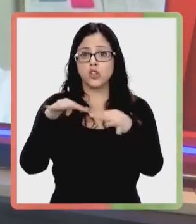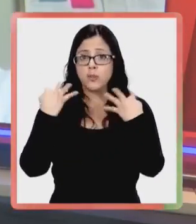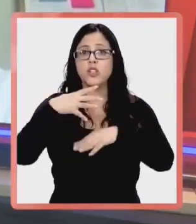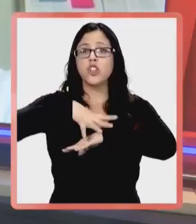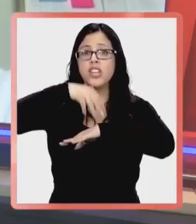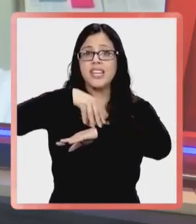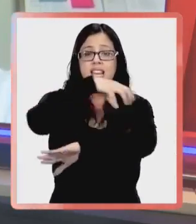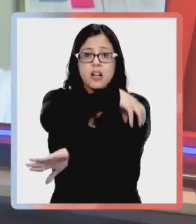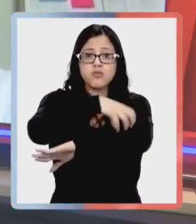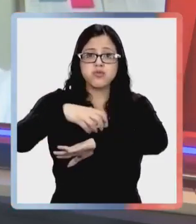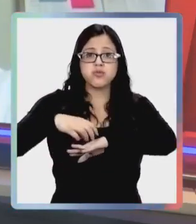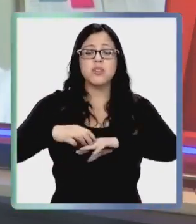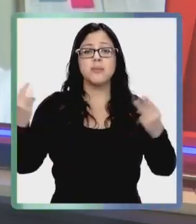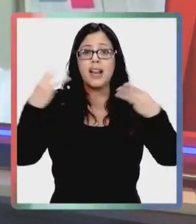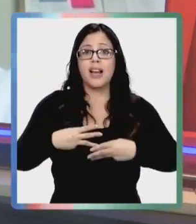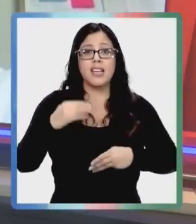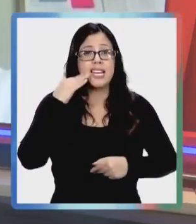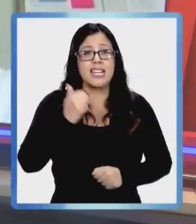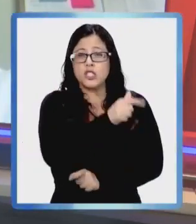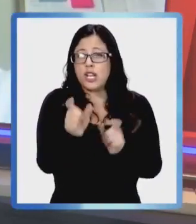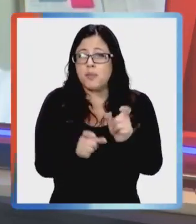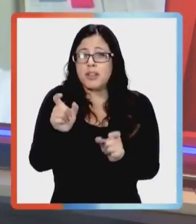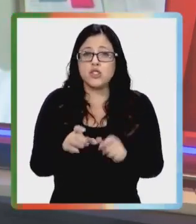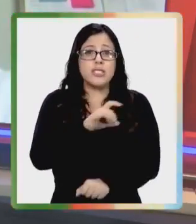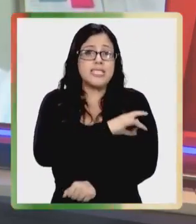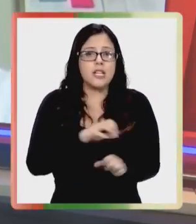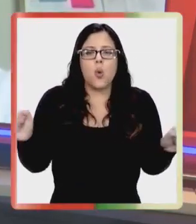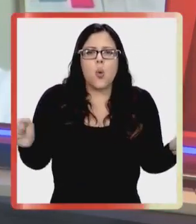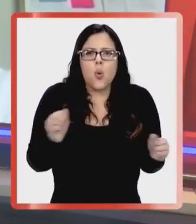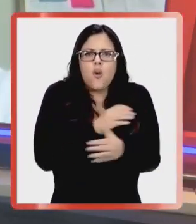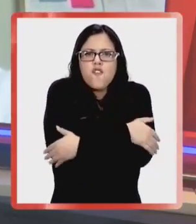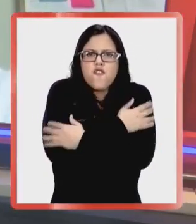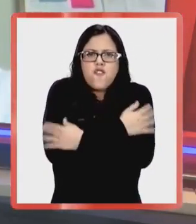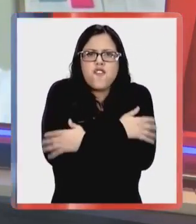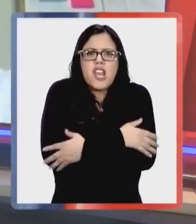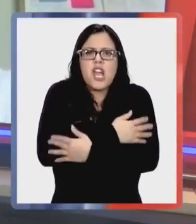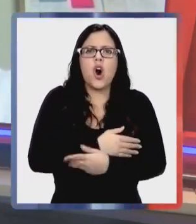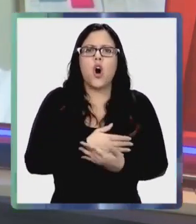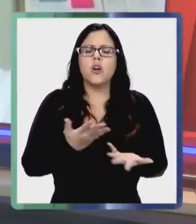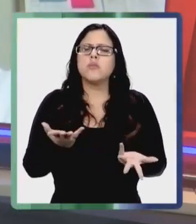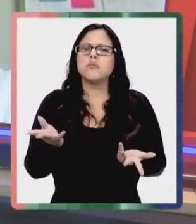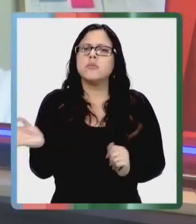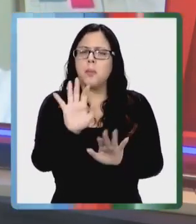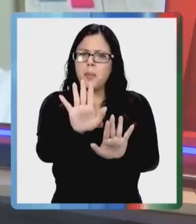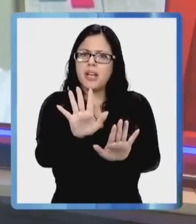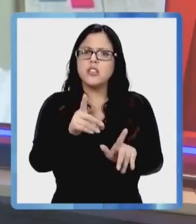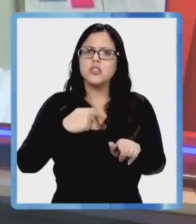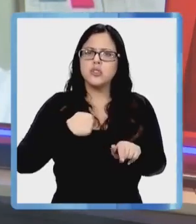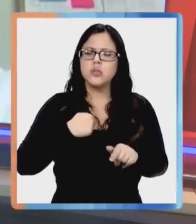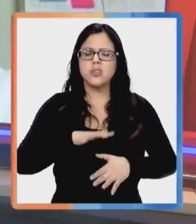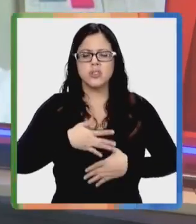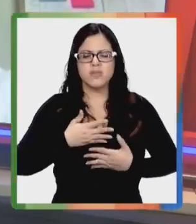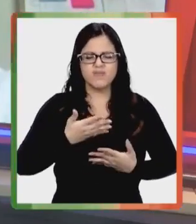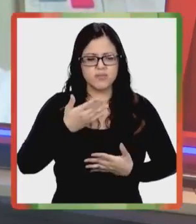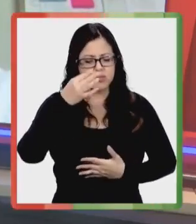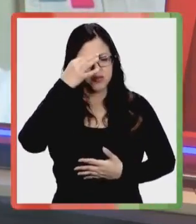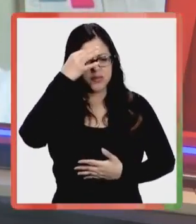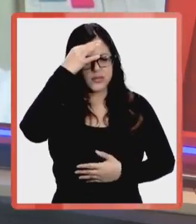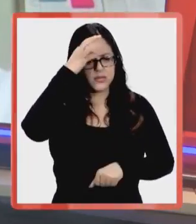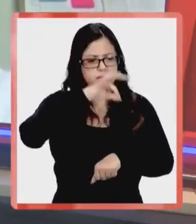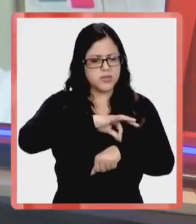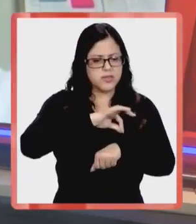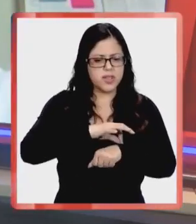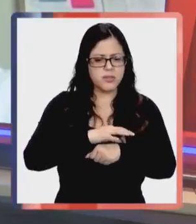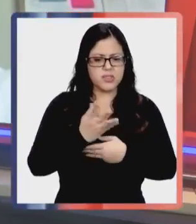Arica, Magallanes, ¿eh? Ya están pasando frío casi todos los chilenos en esta época. Y entonces dicen, a ver, mire, yo me estoy sintiendo un poquito mal, ya